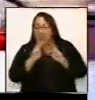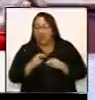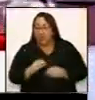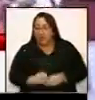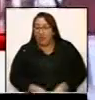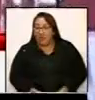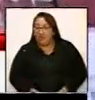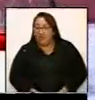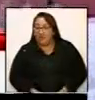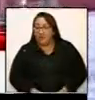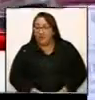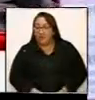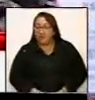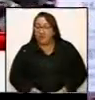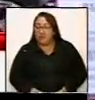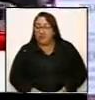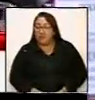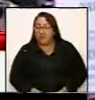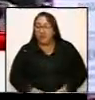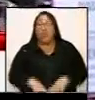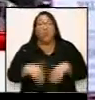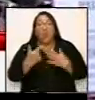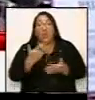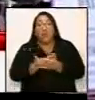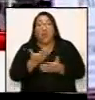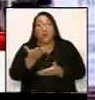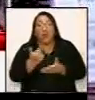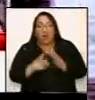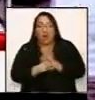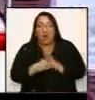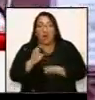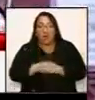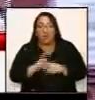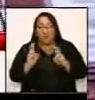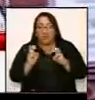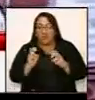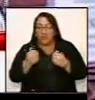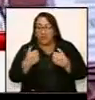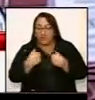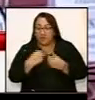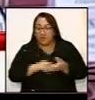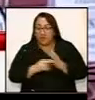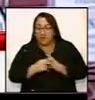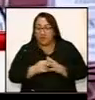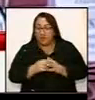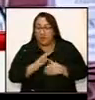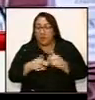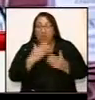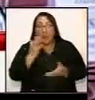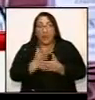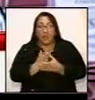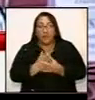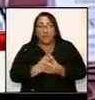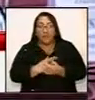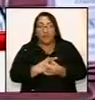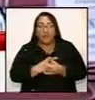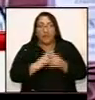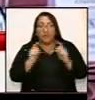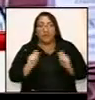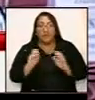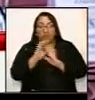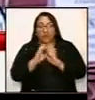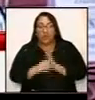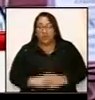las posibles propuestas legislativas sobre este tema, tengamos en cuenta la sentencia del Tribunal